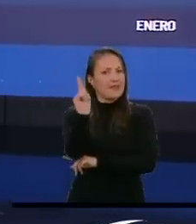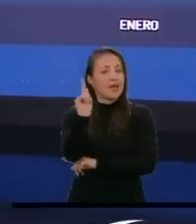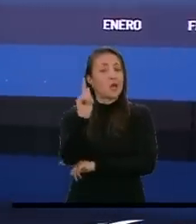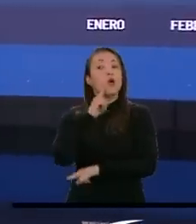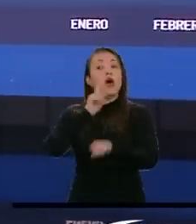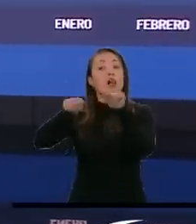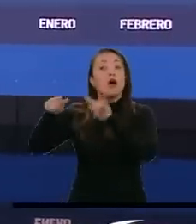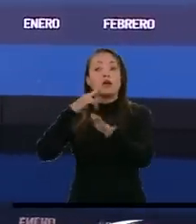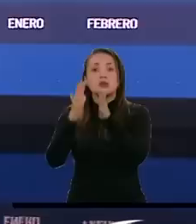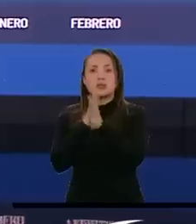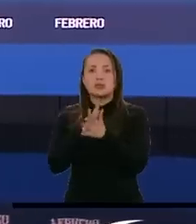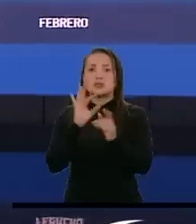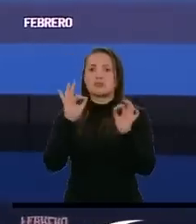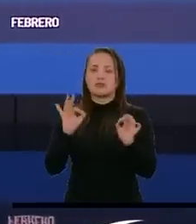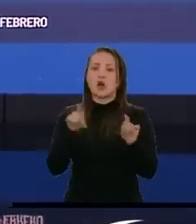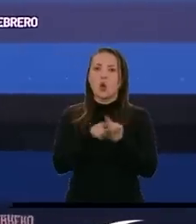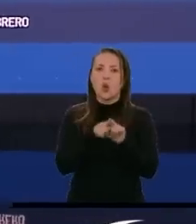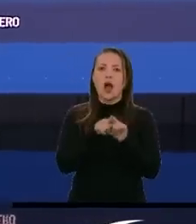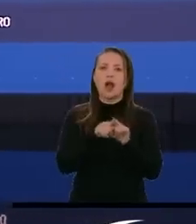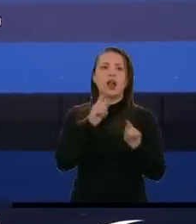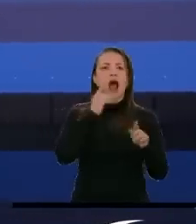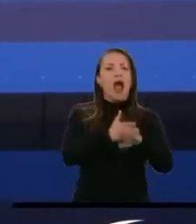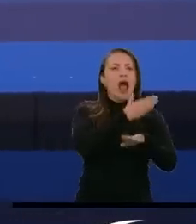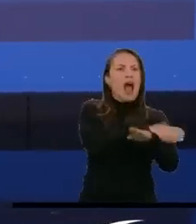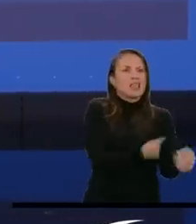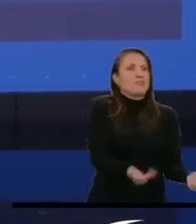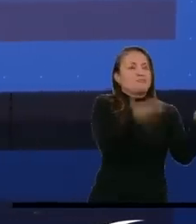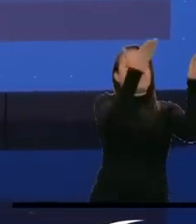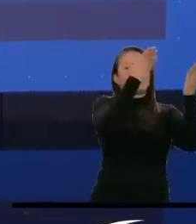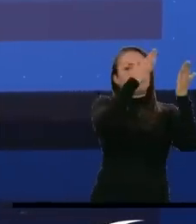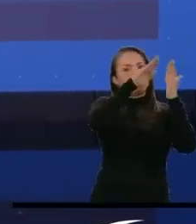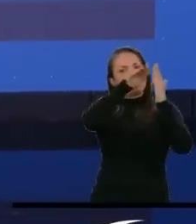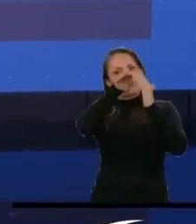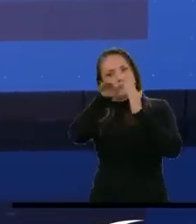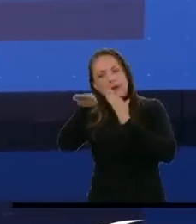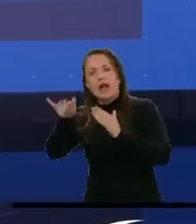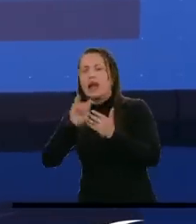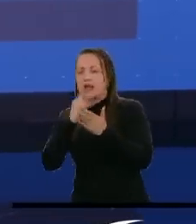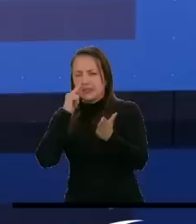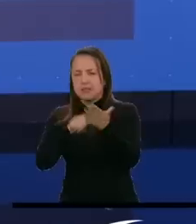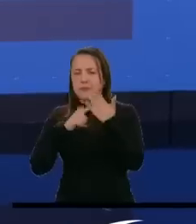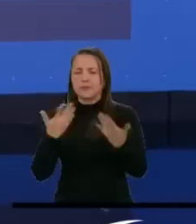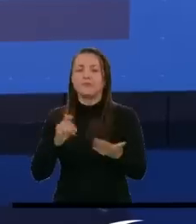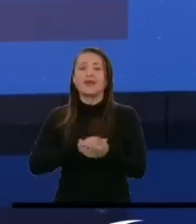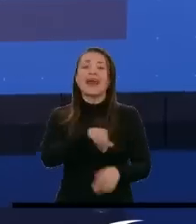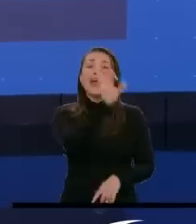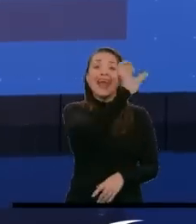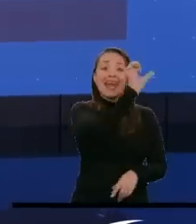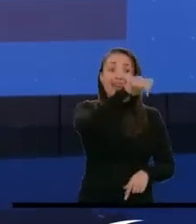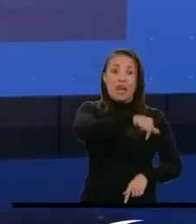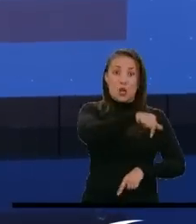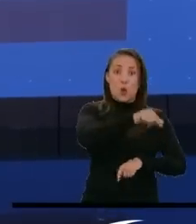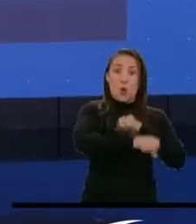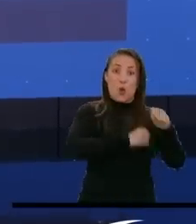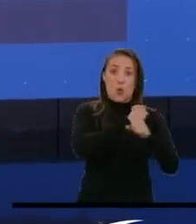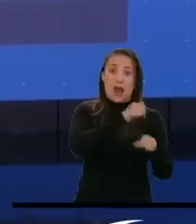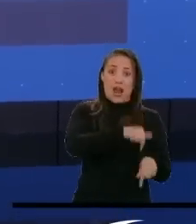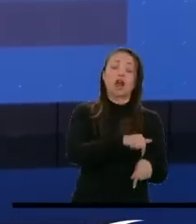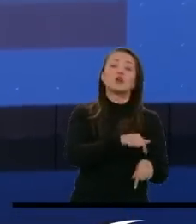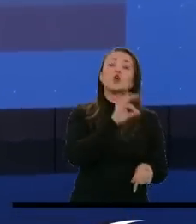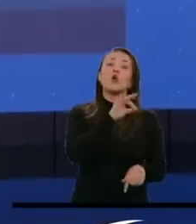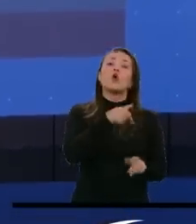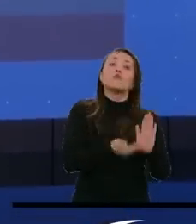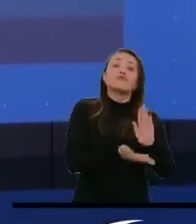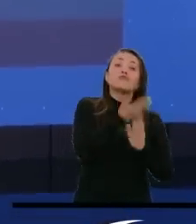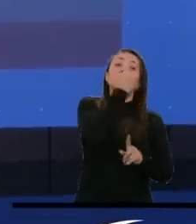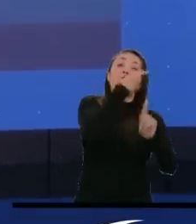una desaceleración del alto costo de vida. Veamos, para el mes de enero de este año, la inflación mensual llegó